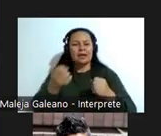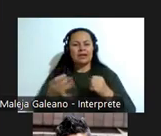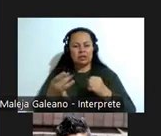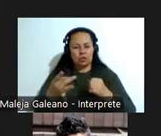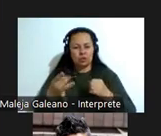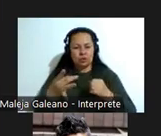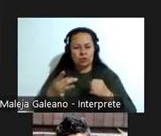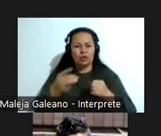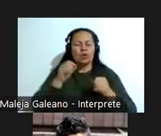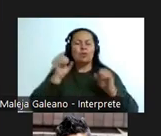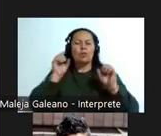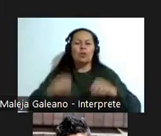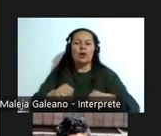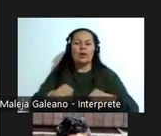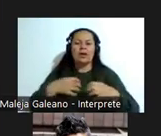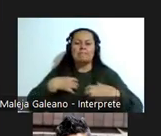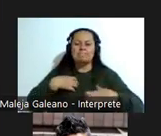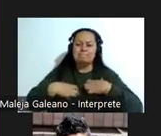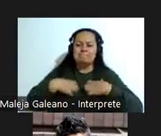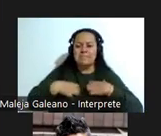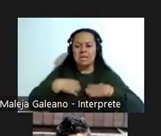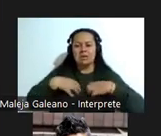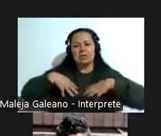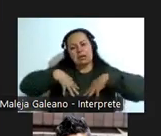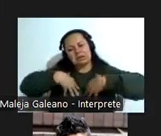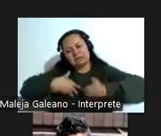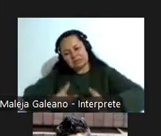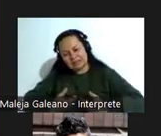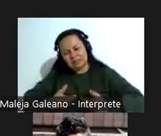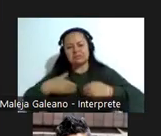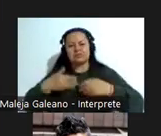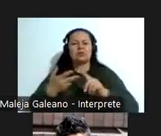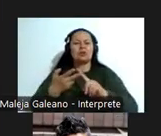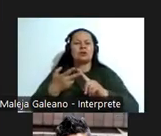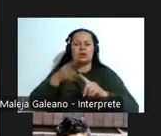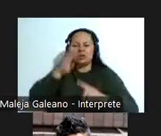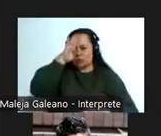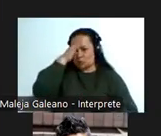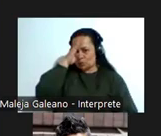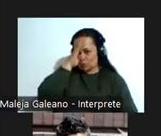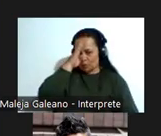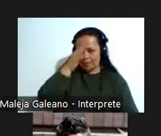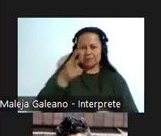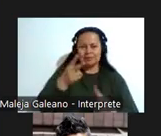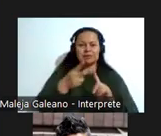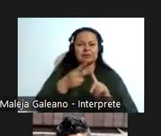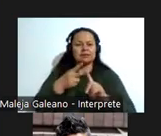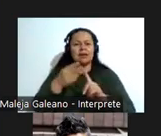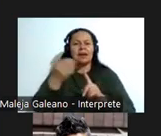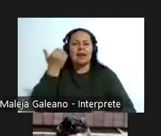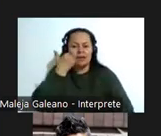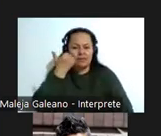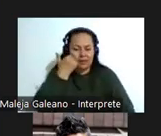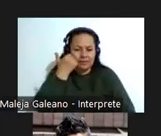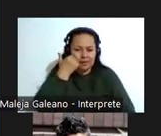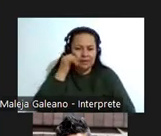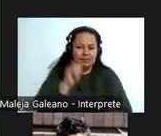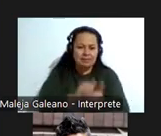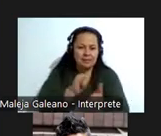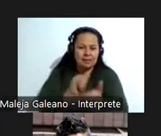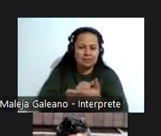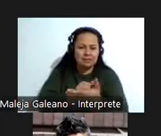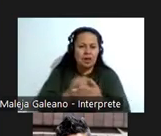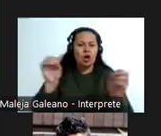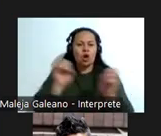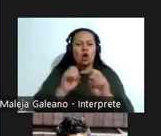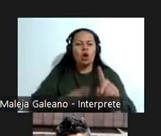permita visibilizar los miedos, el cansancio, la inquietud, la enfermedad misma que